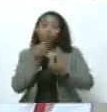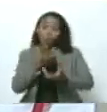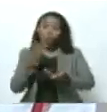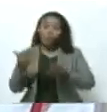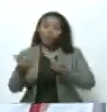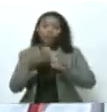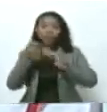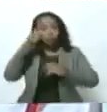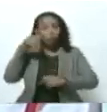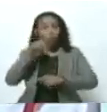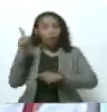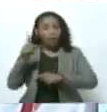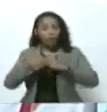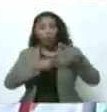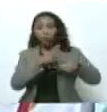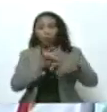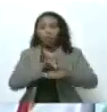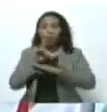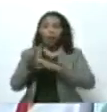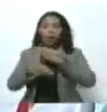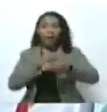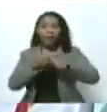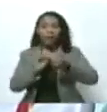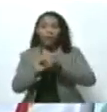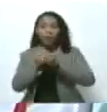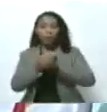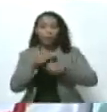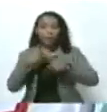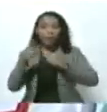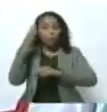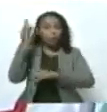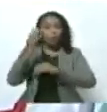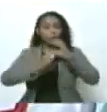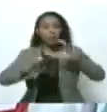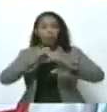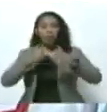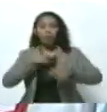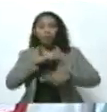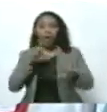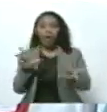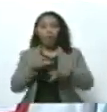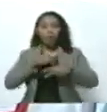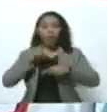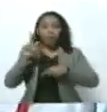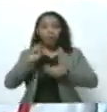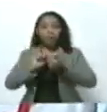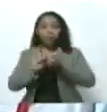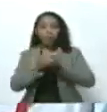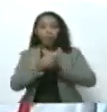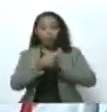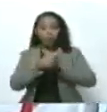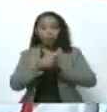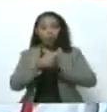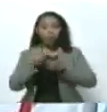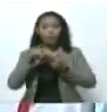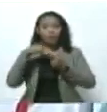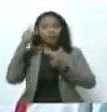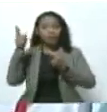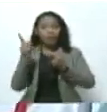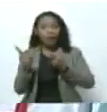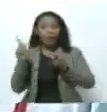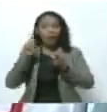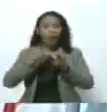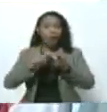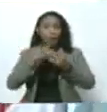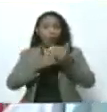pueblo. Esos productores dejaron de producir, pero con el Consejo Científico logramos adaptar la semilla de papa de Mucuchíe a los